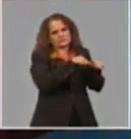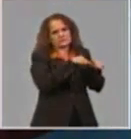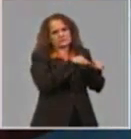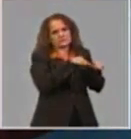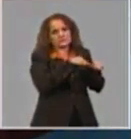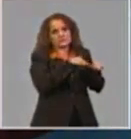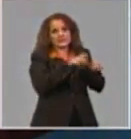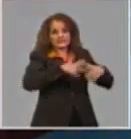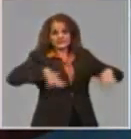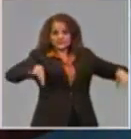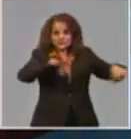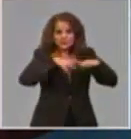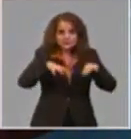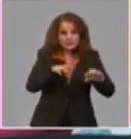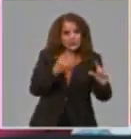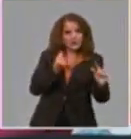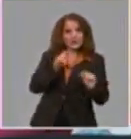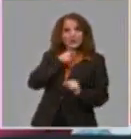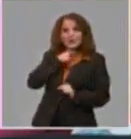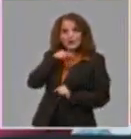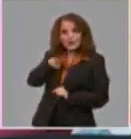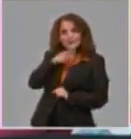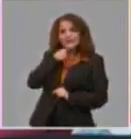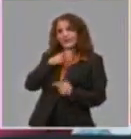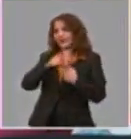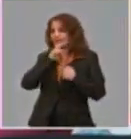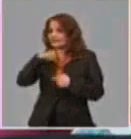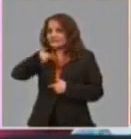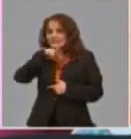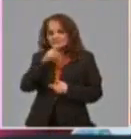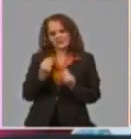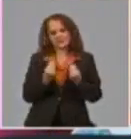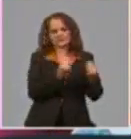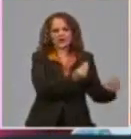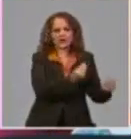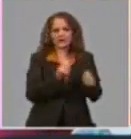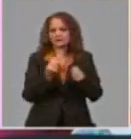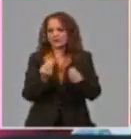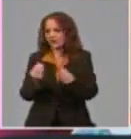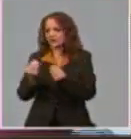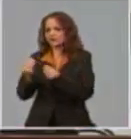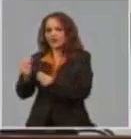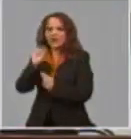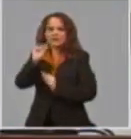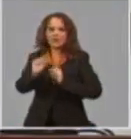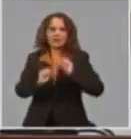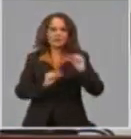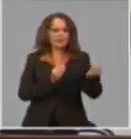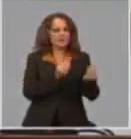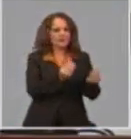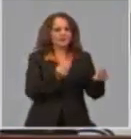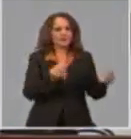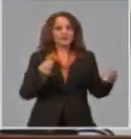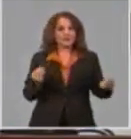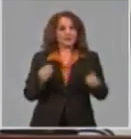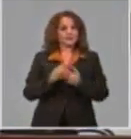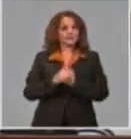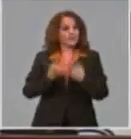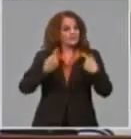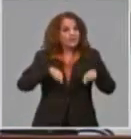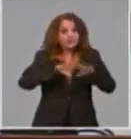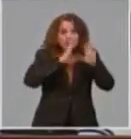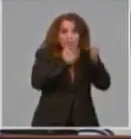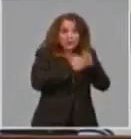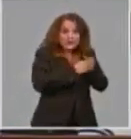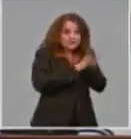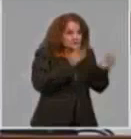más y tratamos de buscar un poquito más. Y que haya desabastecimiento y que haya una situación dura no puede ser la causa para que haya